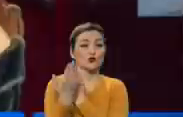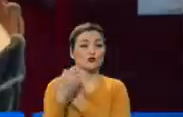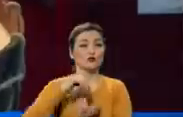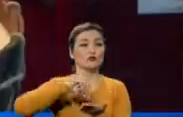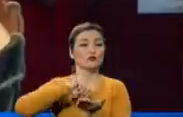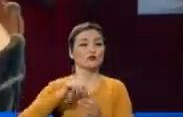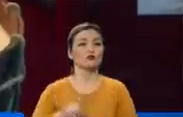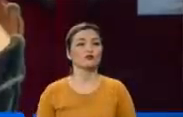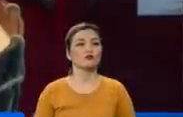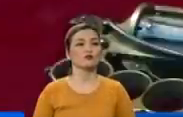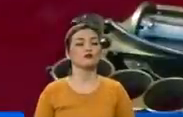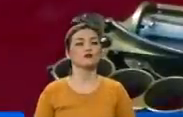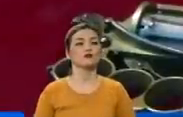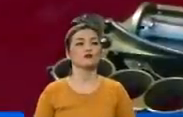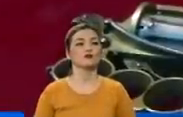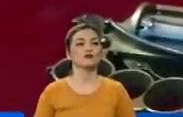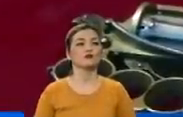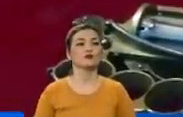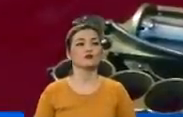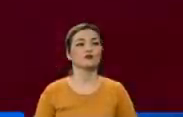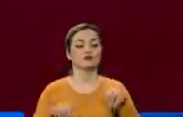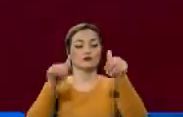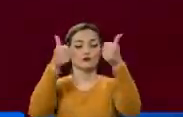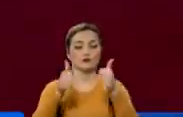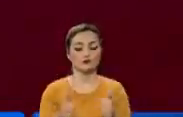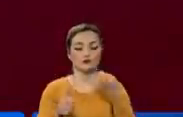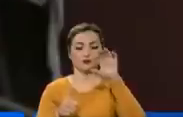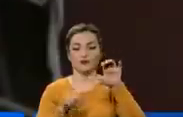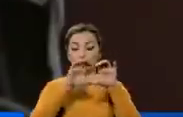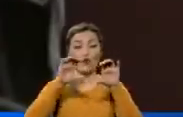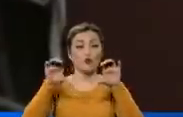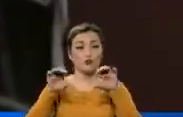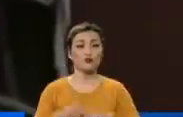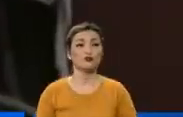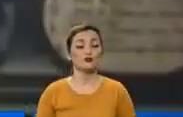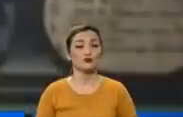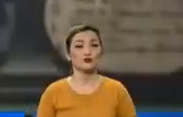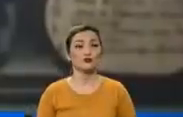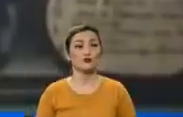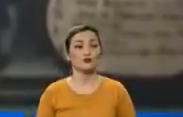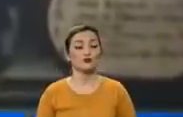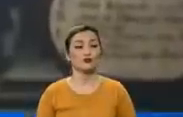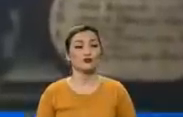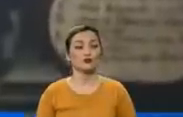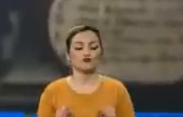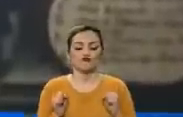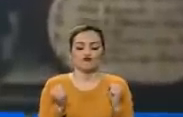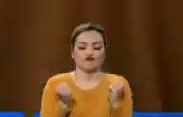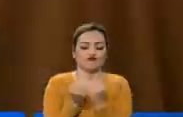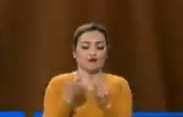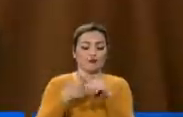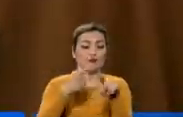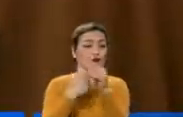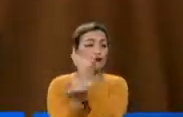ciudad. Espacios únicos que incluyen elementos artísticos y museológicos que dan cuenta de los contextos sociales de las